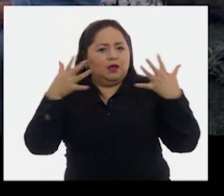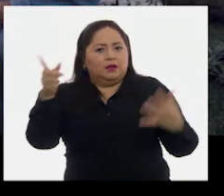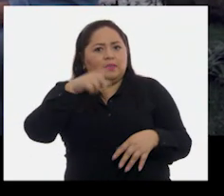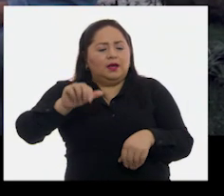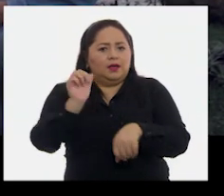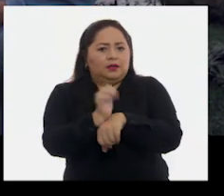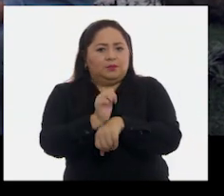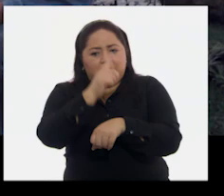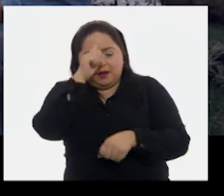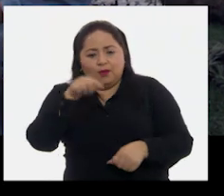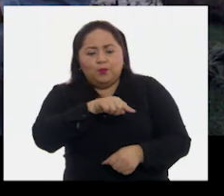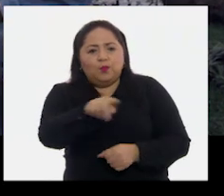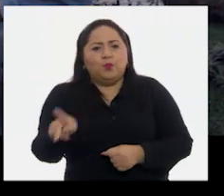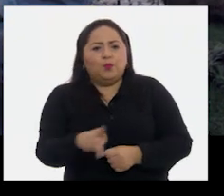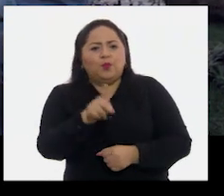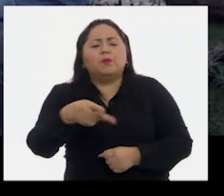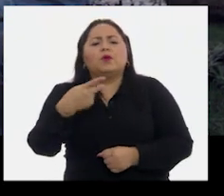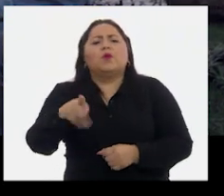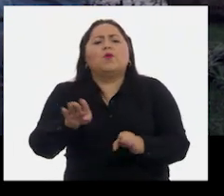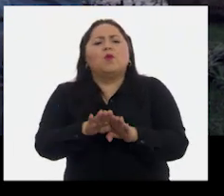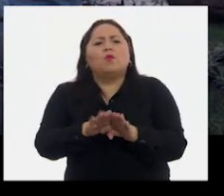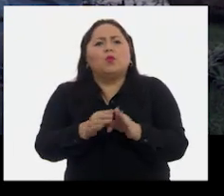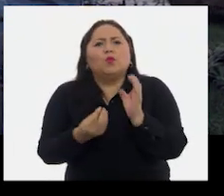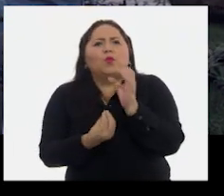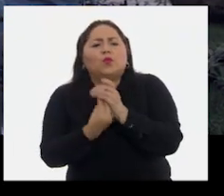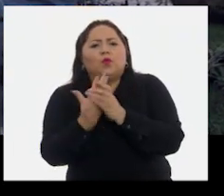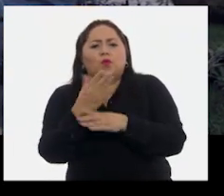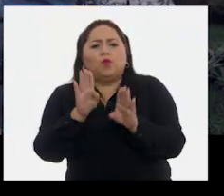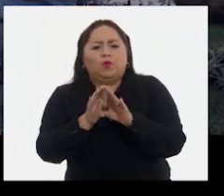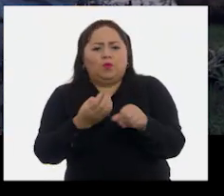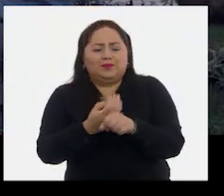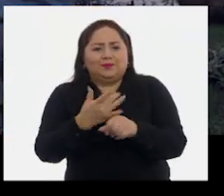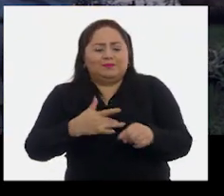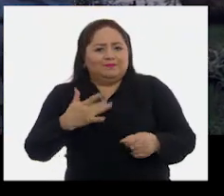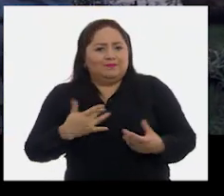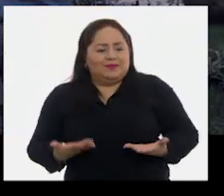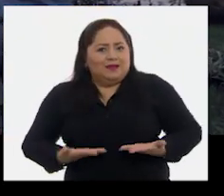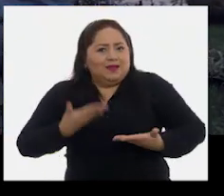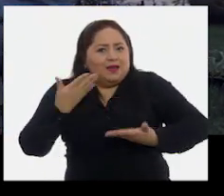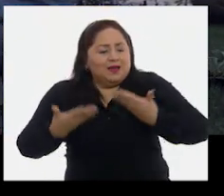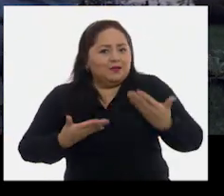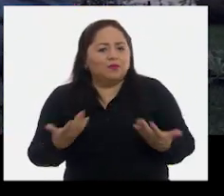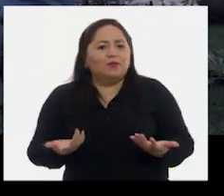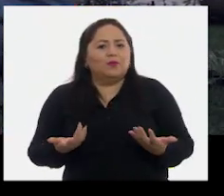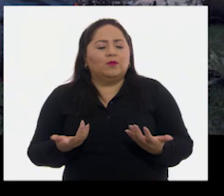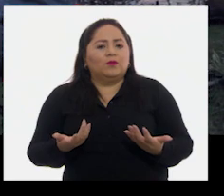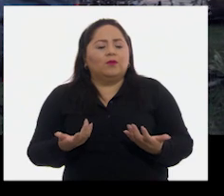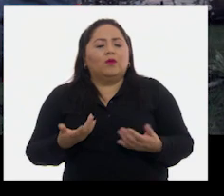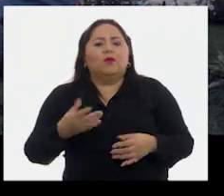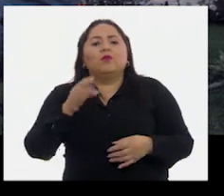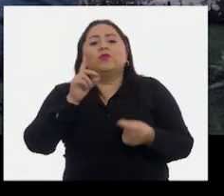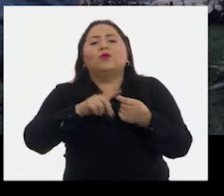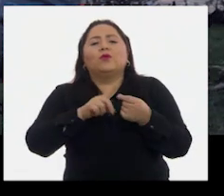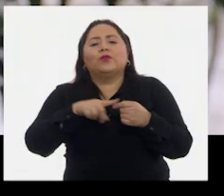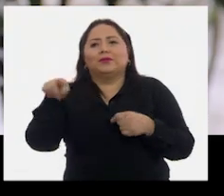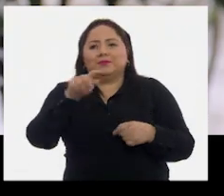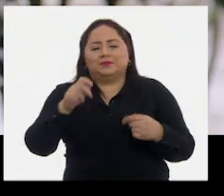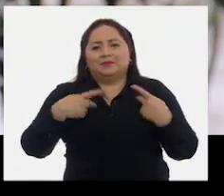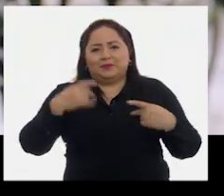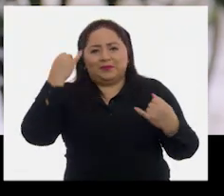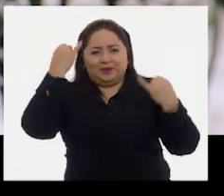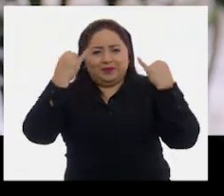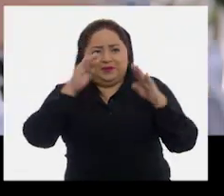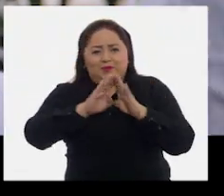artistas al pueblo? ¿Cómo realmente se crea un estado de ánimo en donde la idea